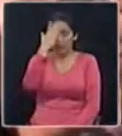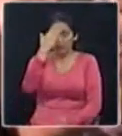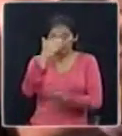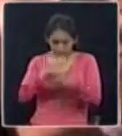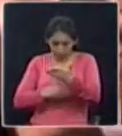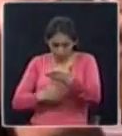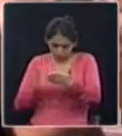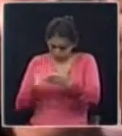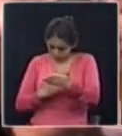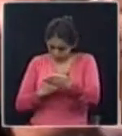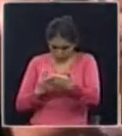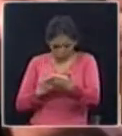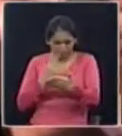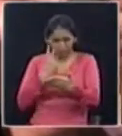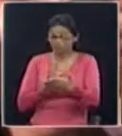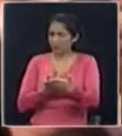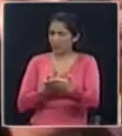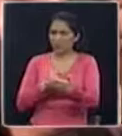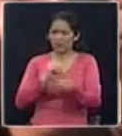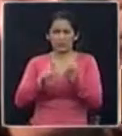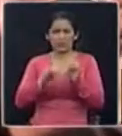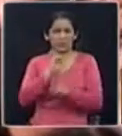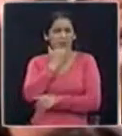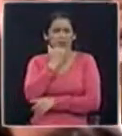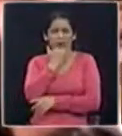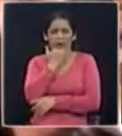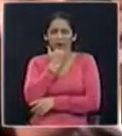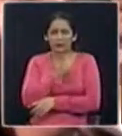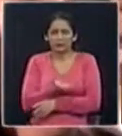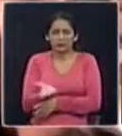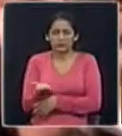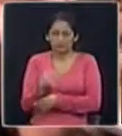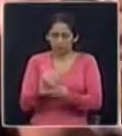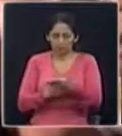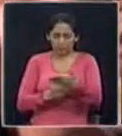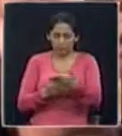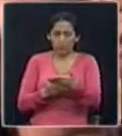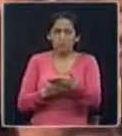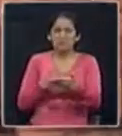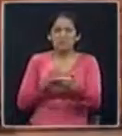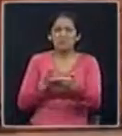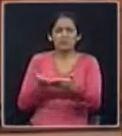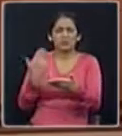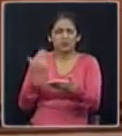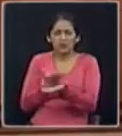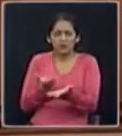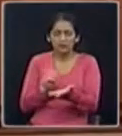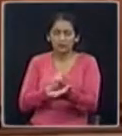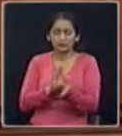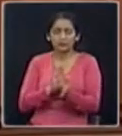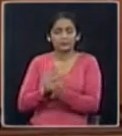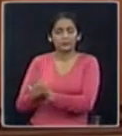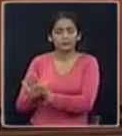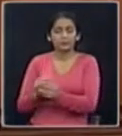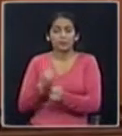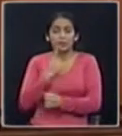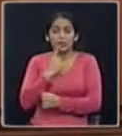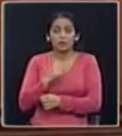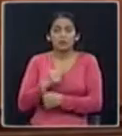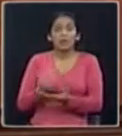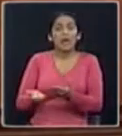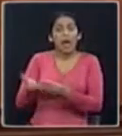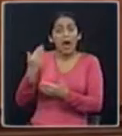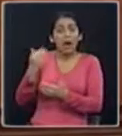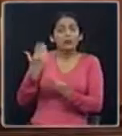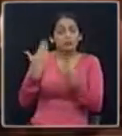inconsistencias. Hay una transitoria que prácticamente nos hace regresar a cero. El funcionario indicó que se pretendería desconocer